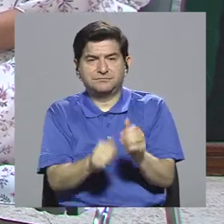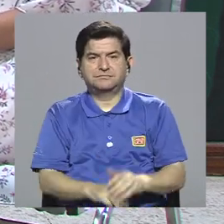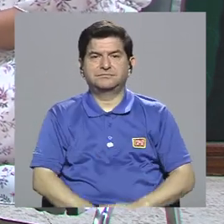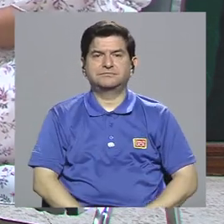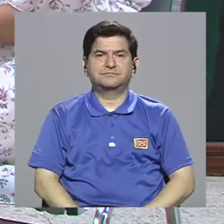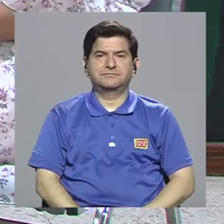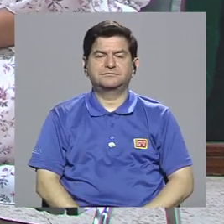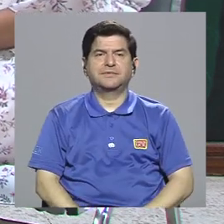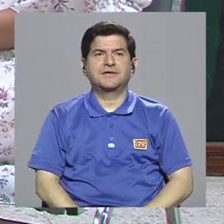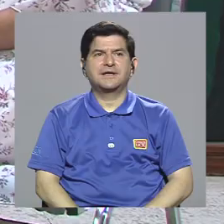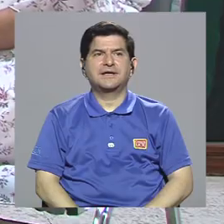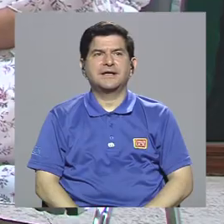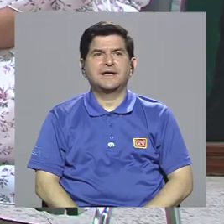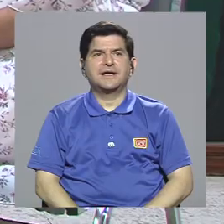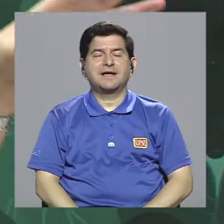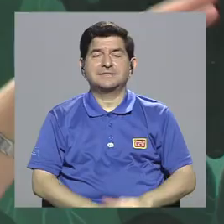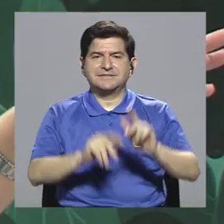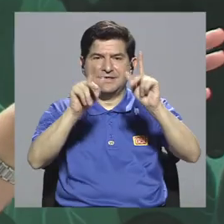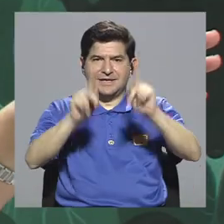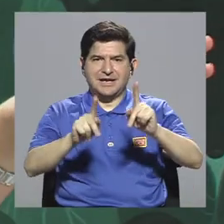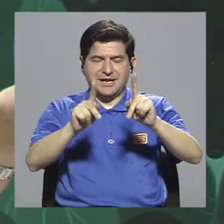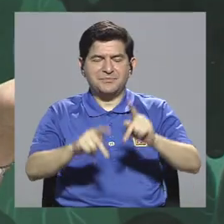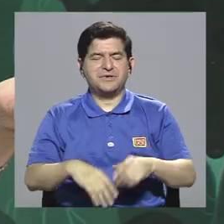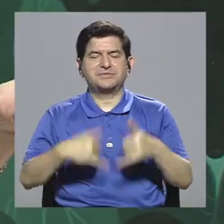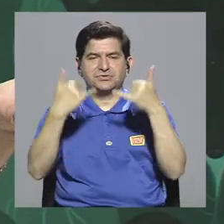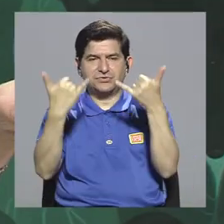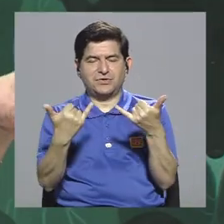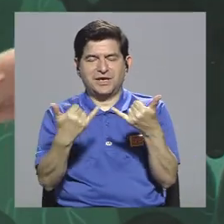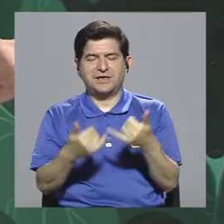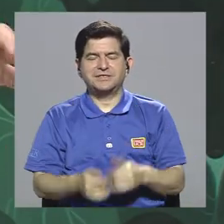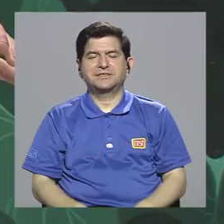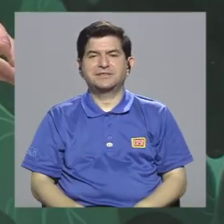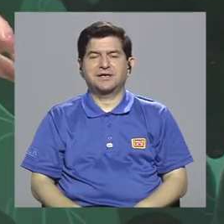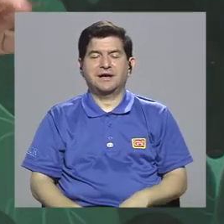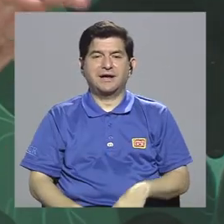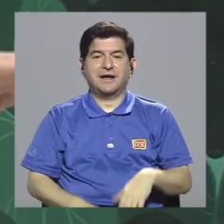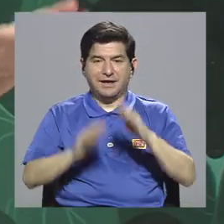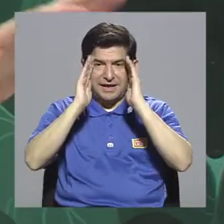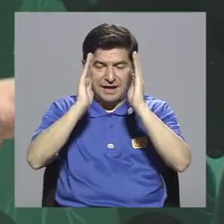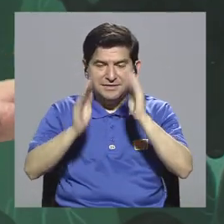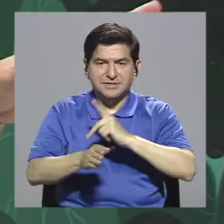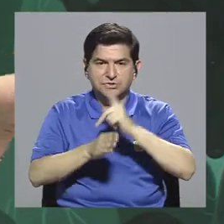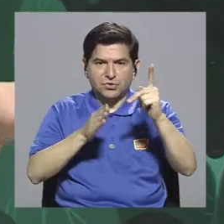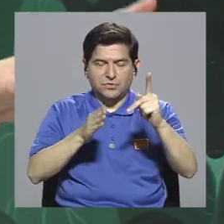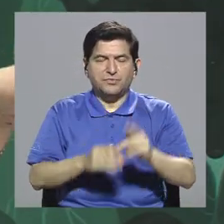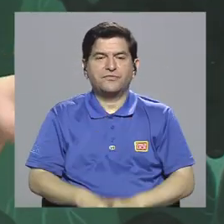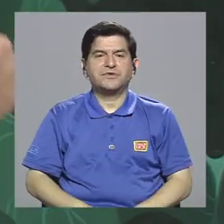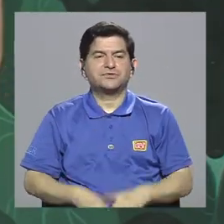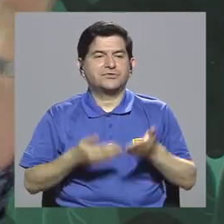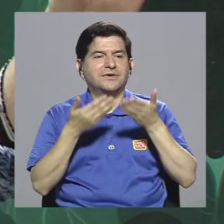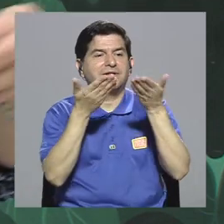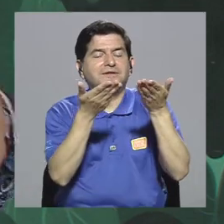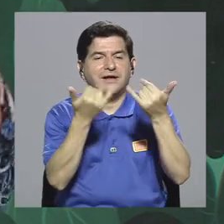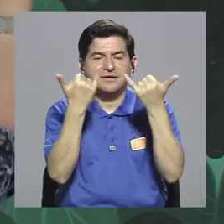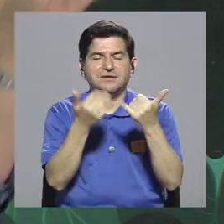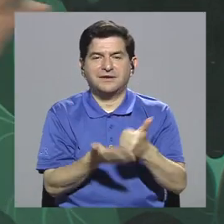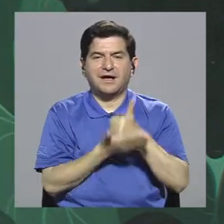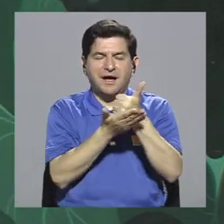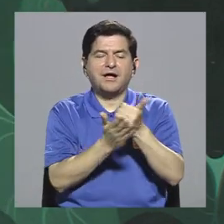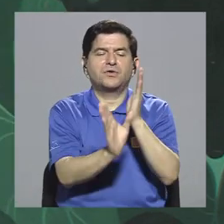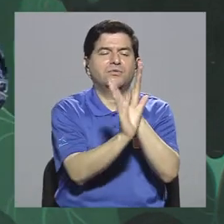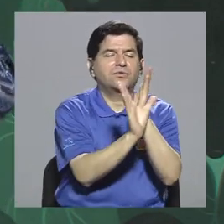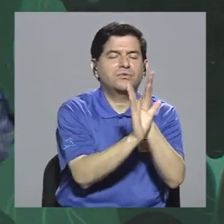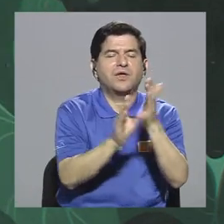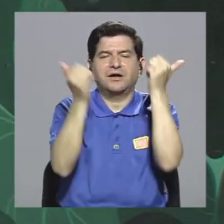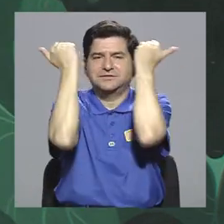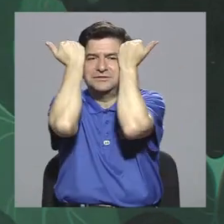es depositar a esa persona en manos ya de profesionales que le puedan brindar ya la ayuda psicológica,